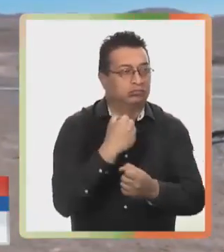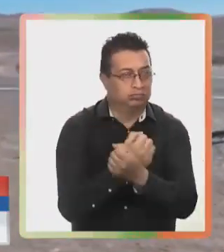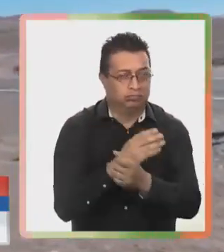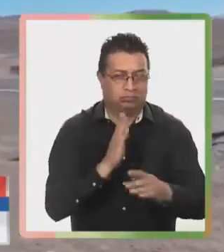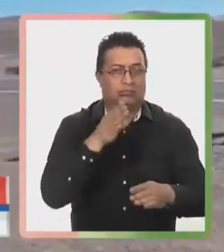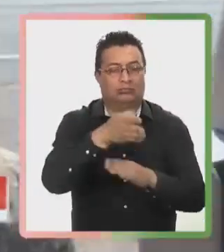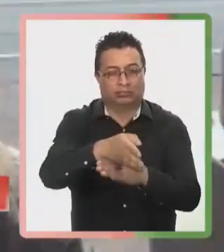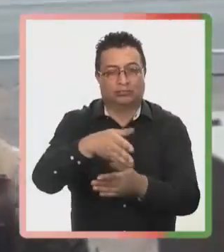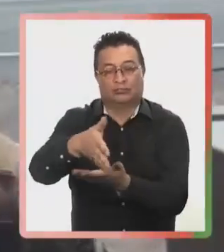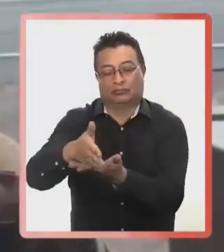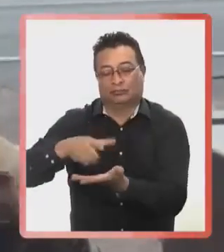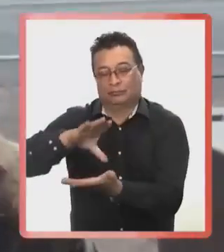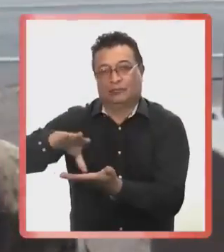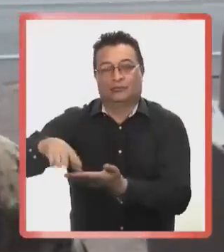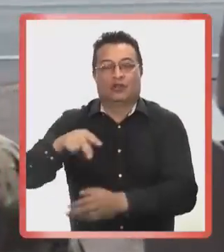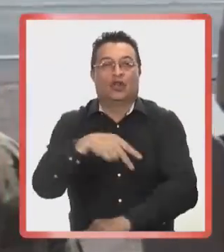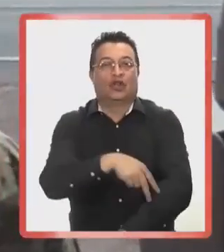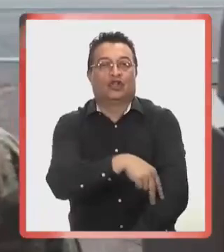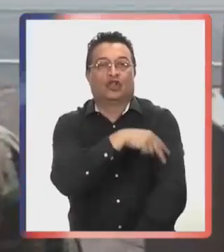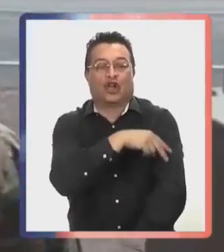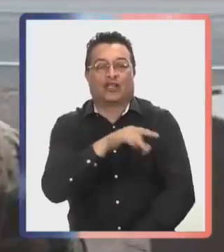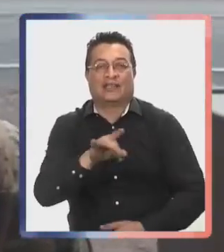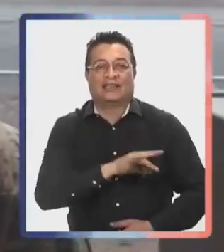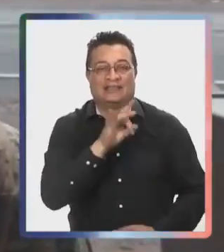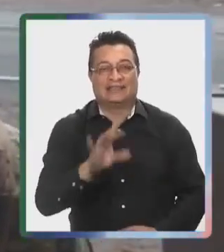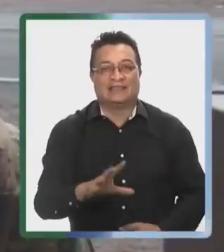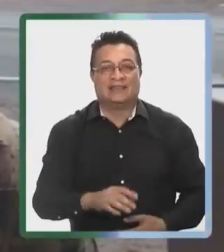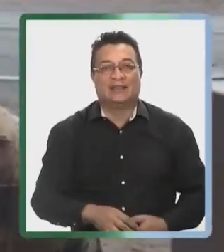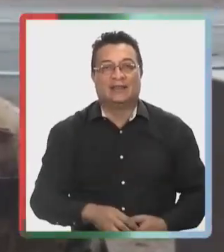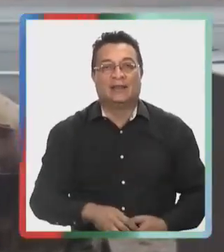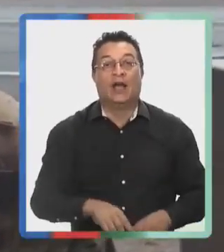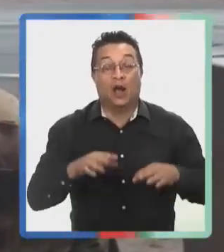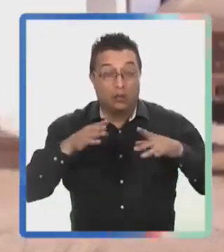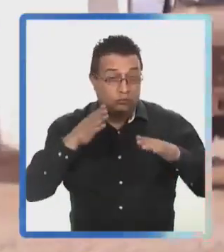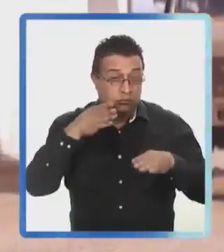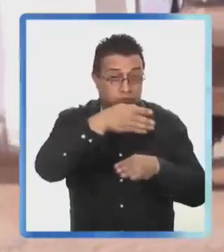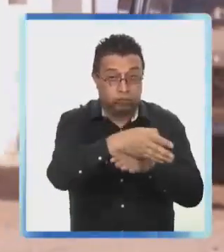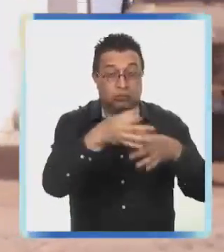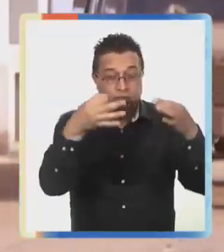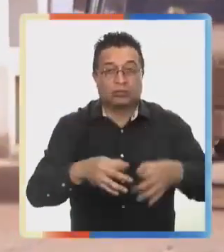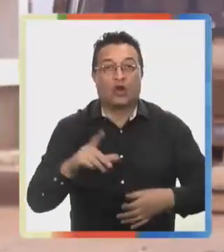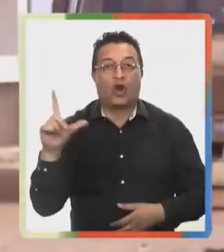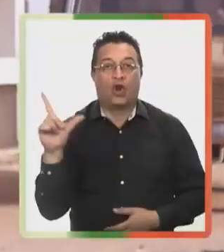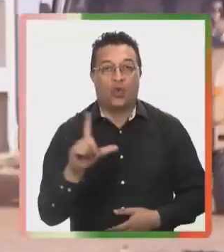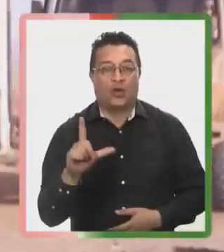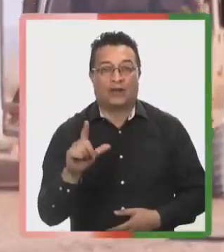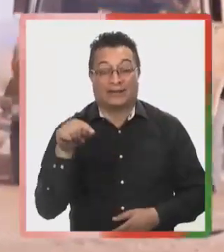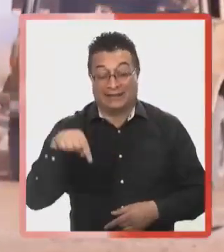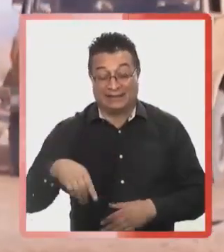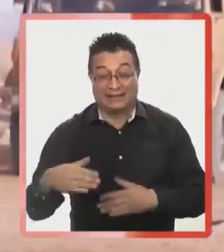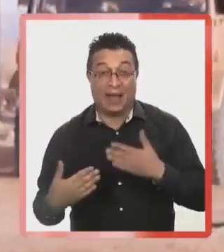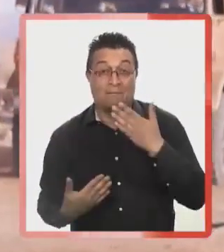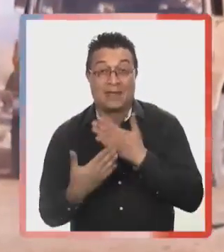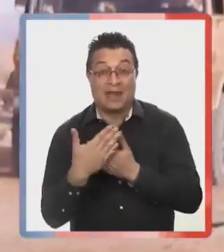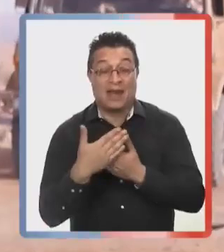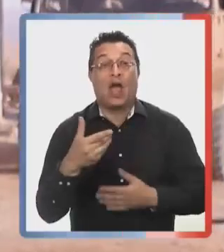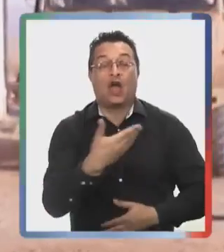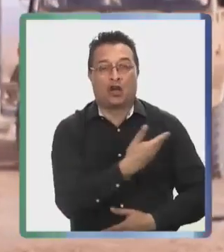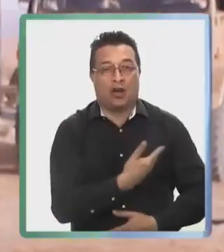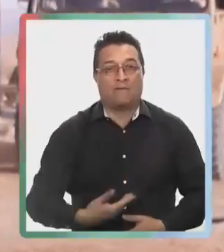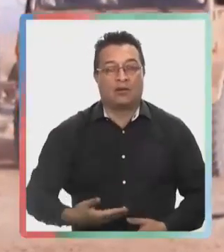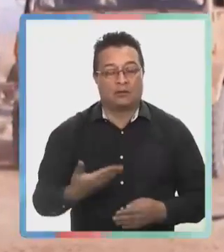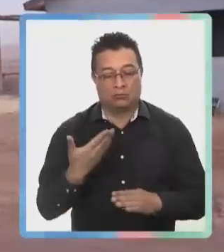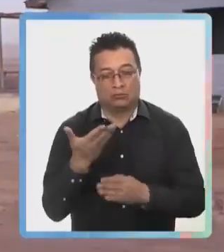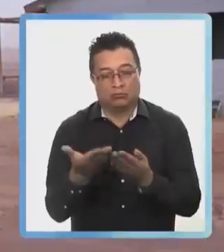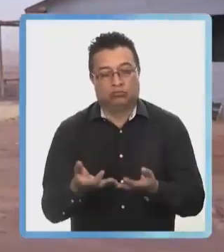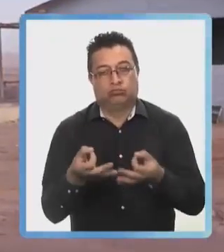cooperar en el control fronterizo en la macrozona norte del país. El despliegue se concretó el lunes, por lo que esta mañana el